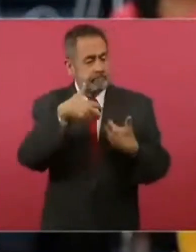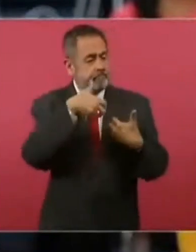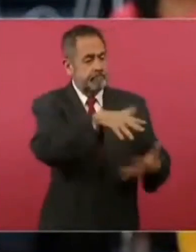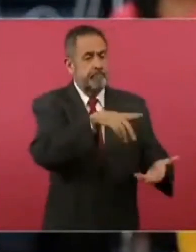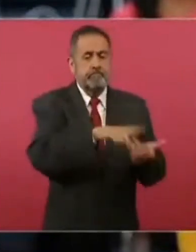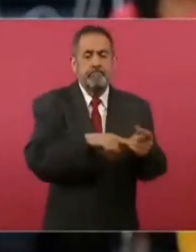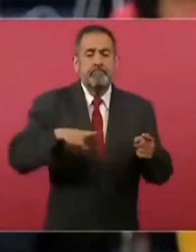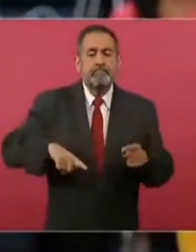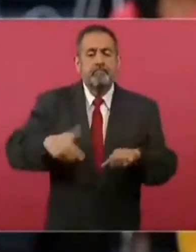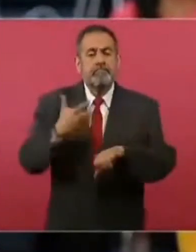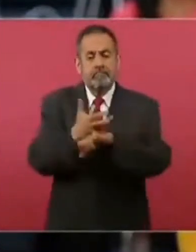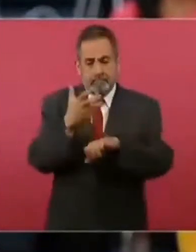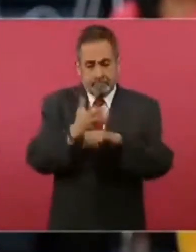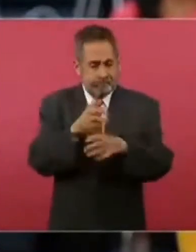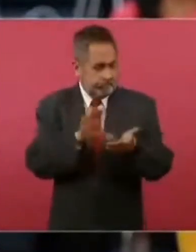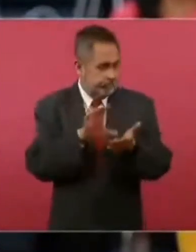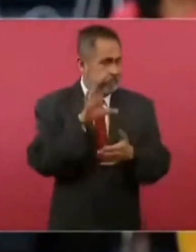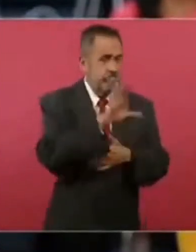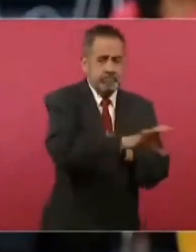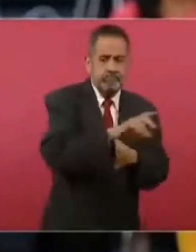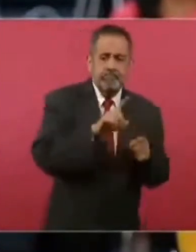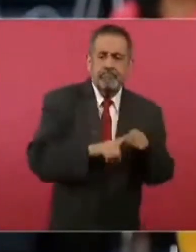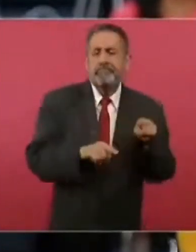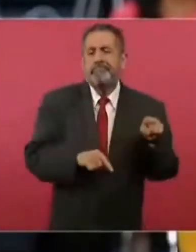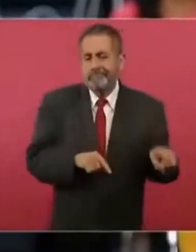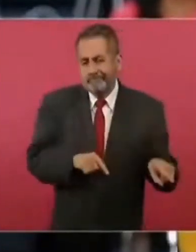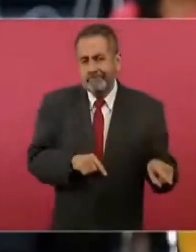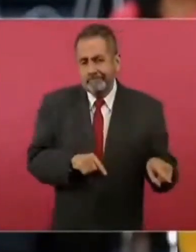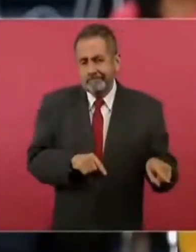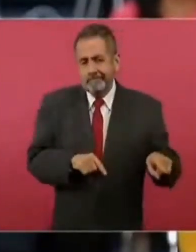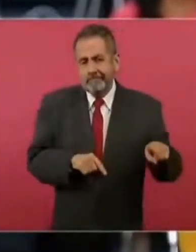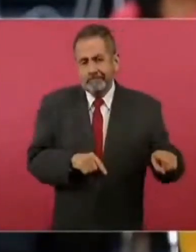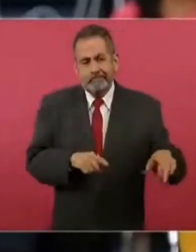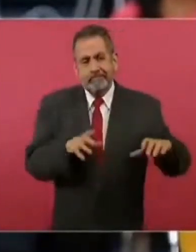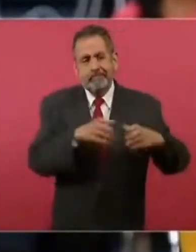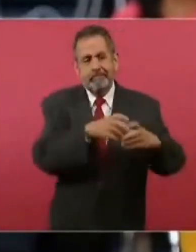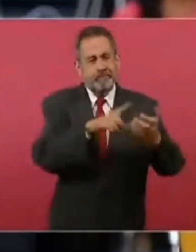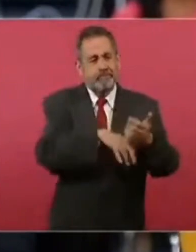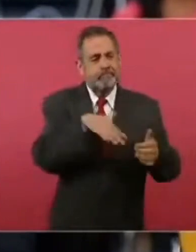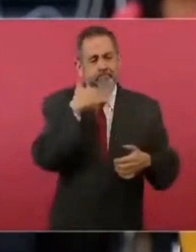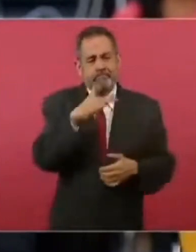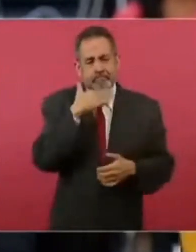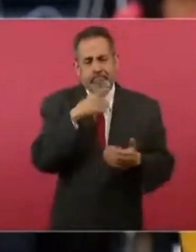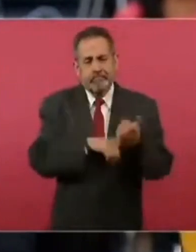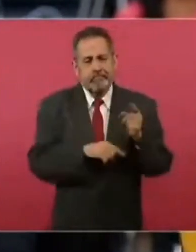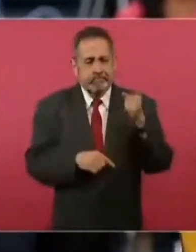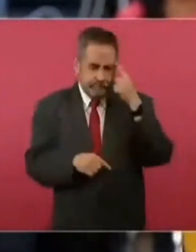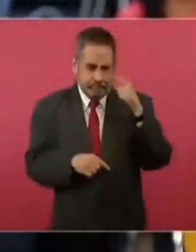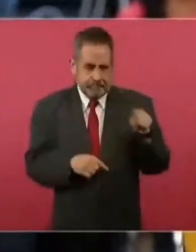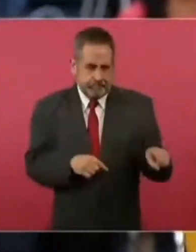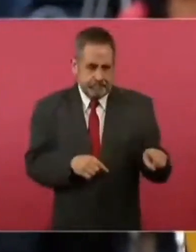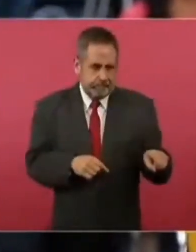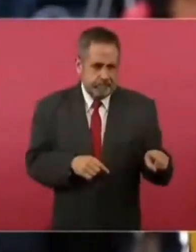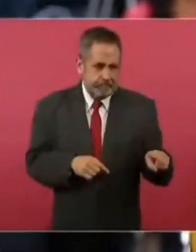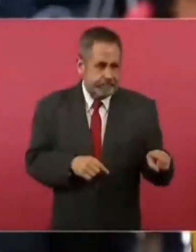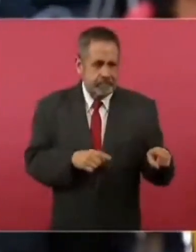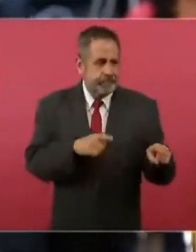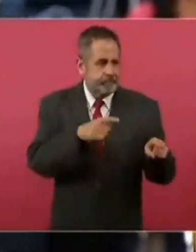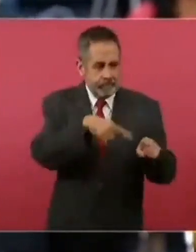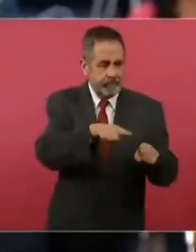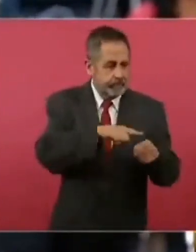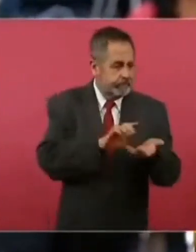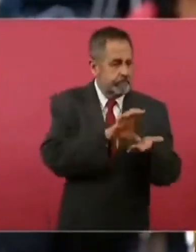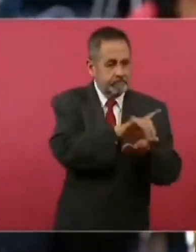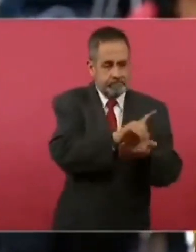del gobierno estadounidense, esta organización pues de la corrupción, para pues hacer la guerra